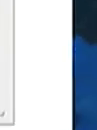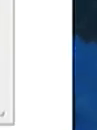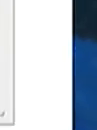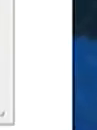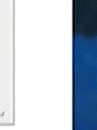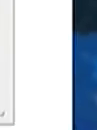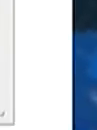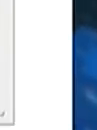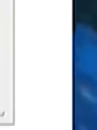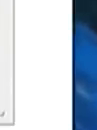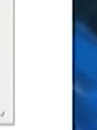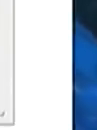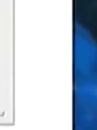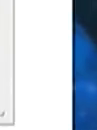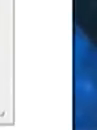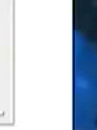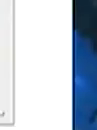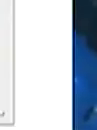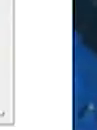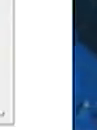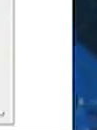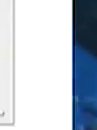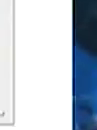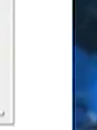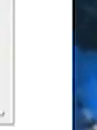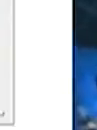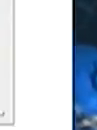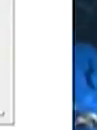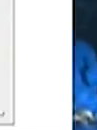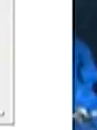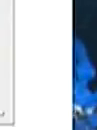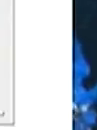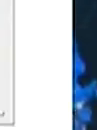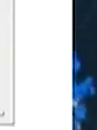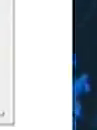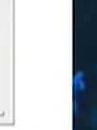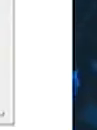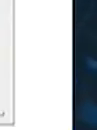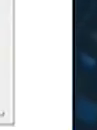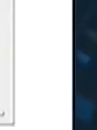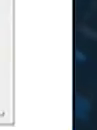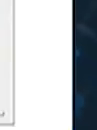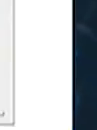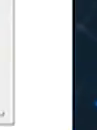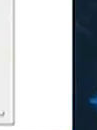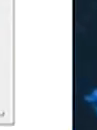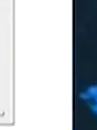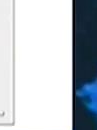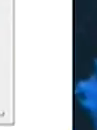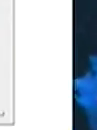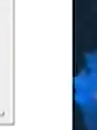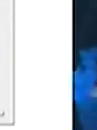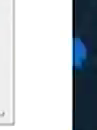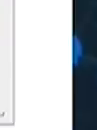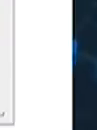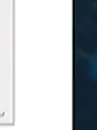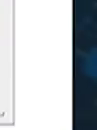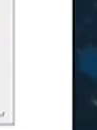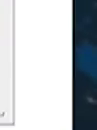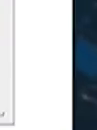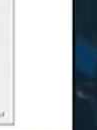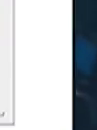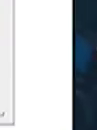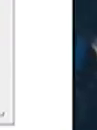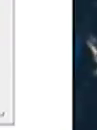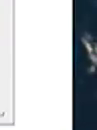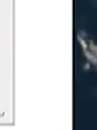este espacio donde se contestan preguntas concretas, ya vimos hoy nuevamente quienes leen las preguntas y cambian de tema, ya